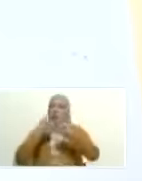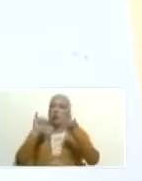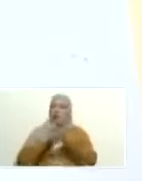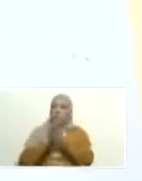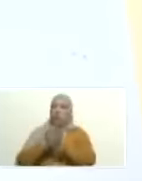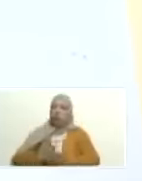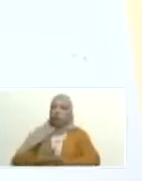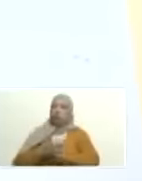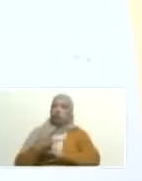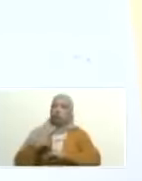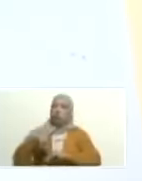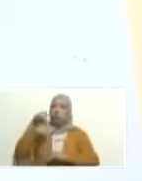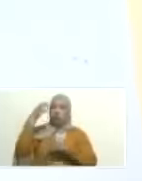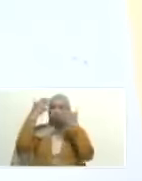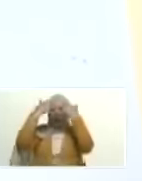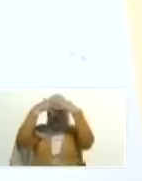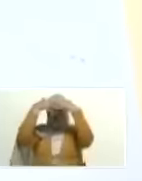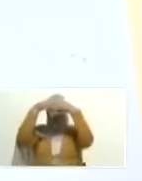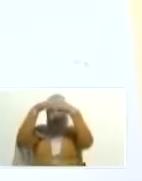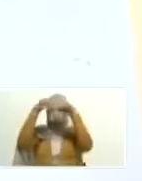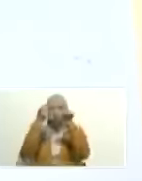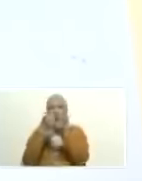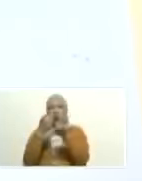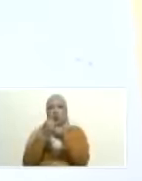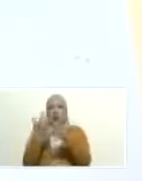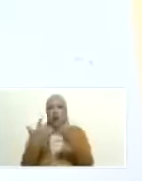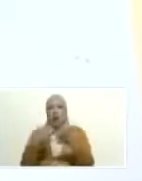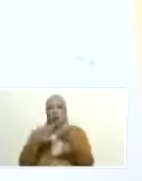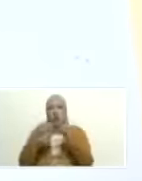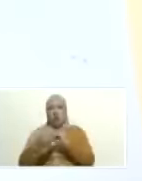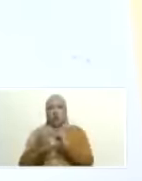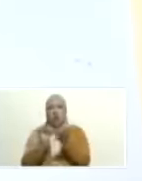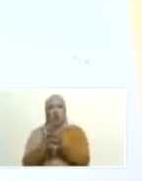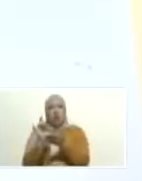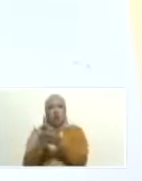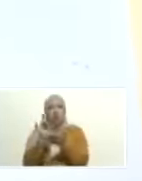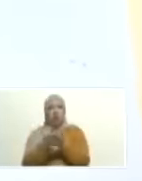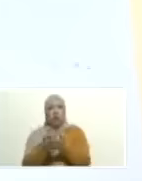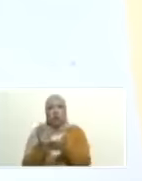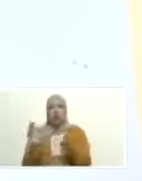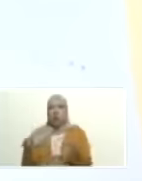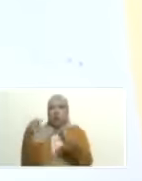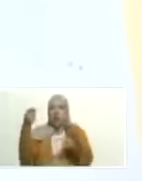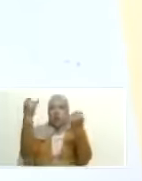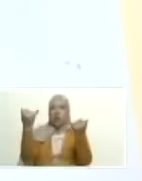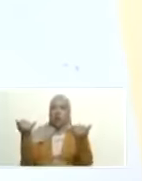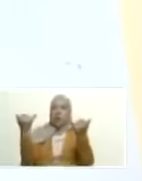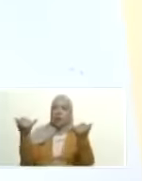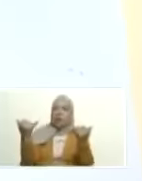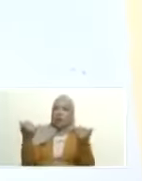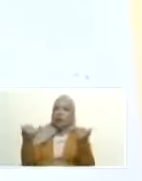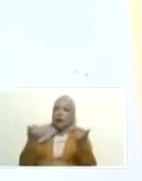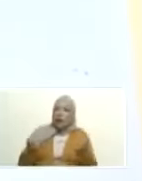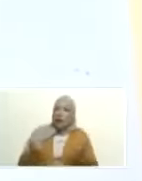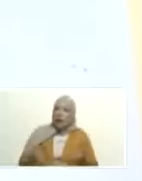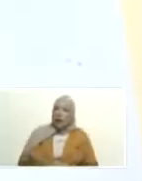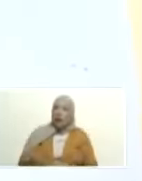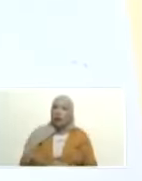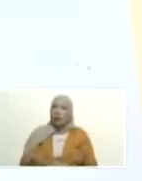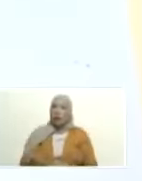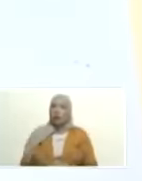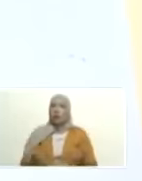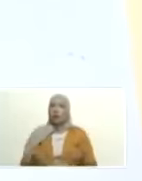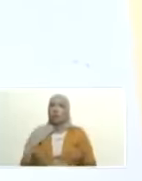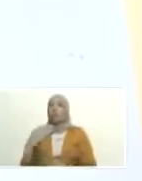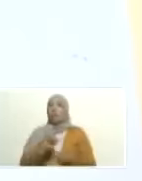y tenía eso en el cerebro. Y referéndum ya, y todo ya, la consigna era ya, todo ya, todo ya. Y